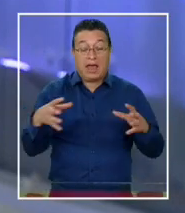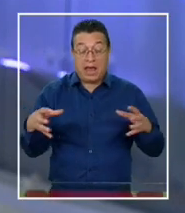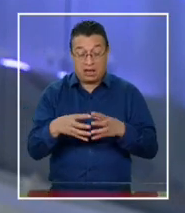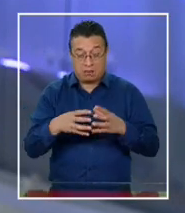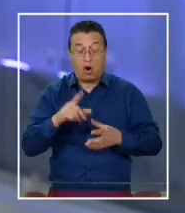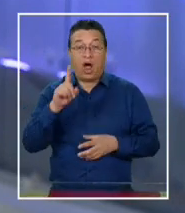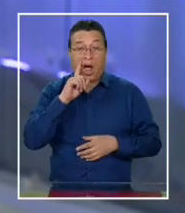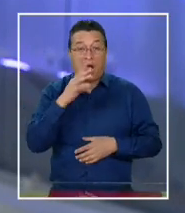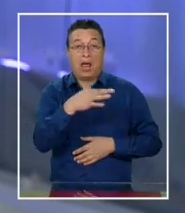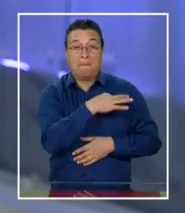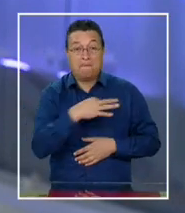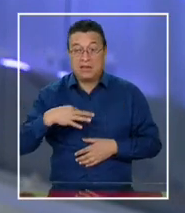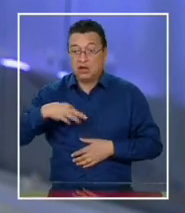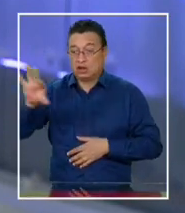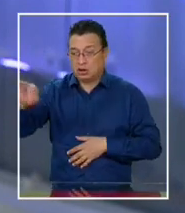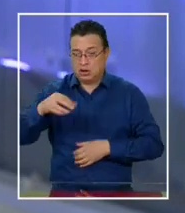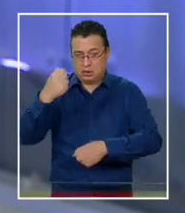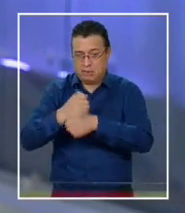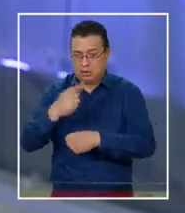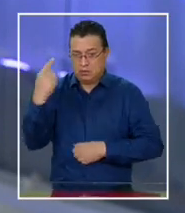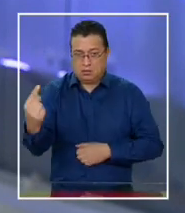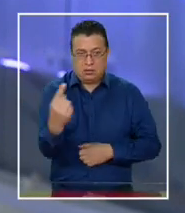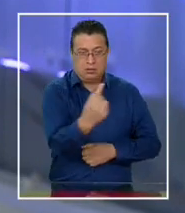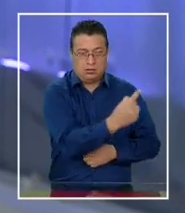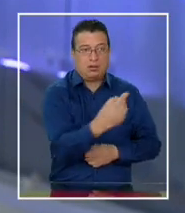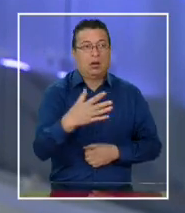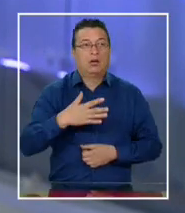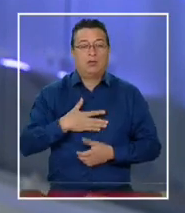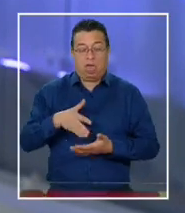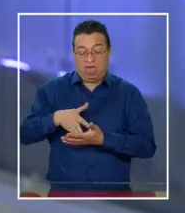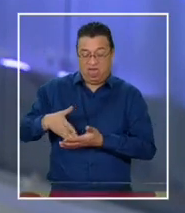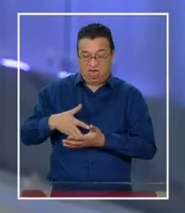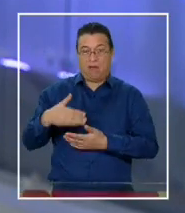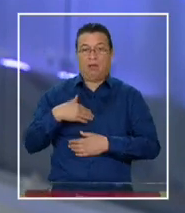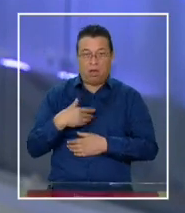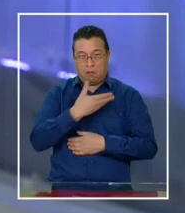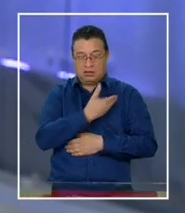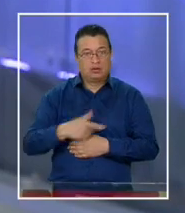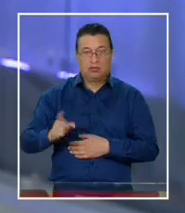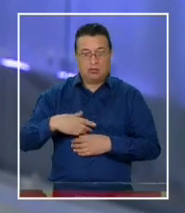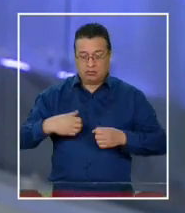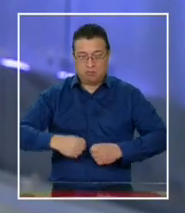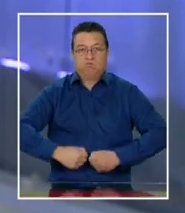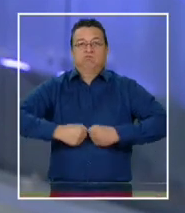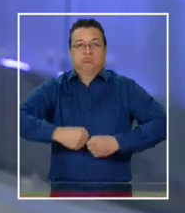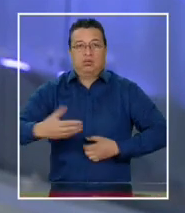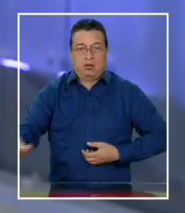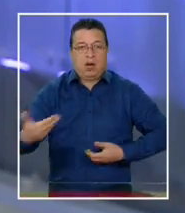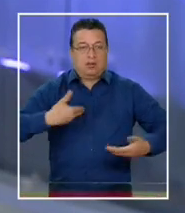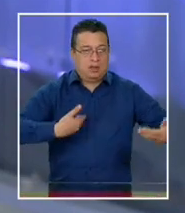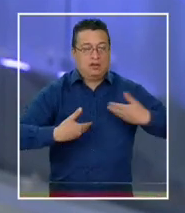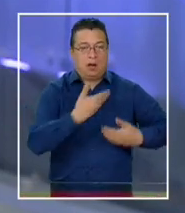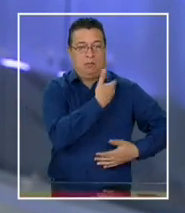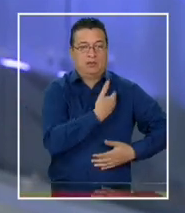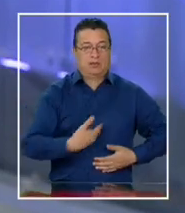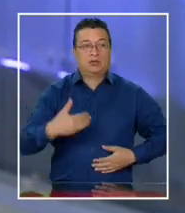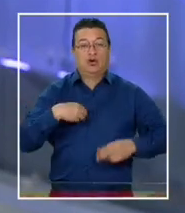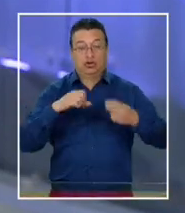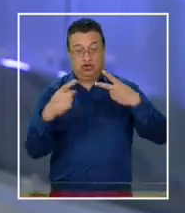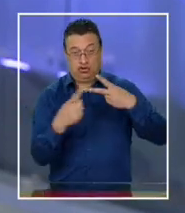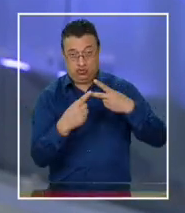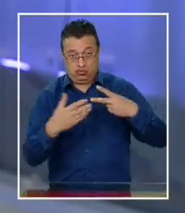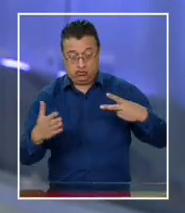tiene ministra y ministro que hacen su pega eso nos debilita al presidente eso lo fortalece segundo porque yo